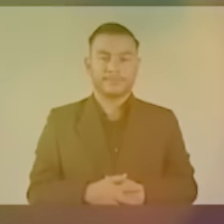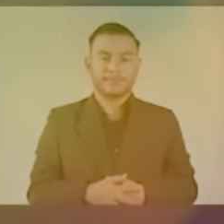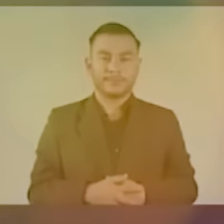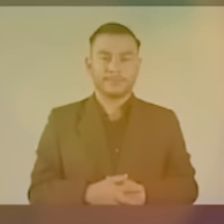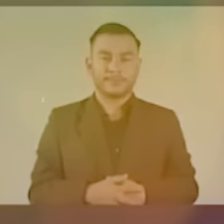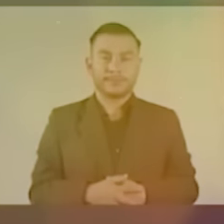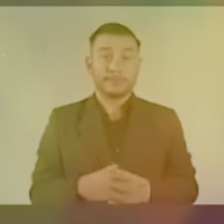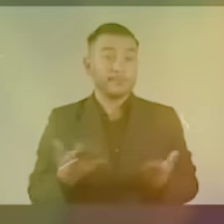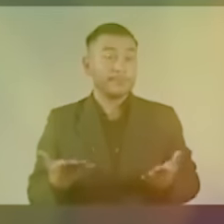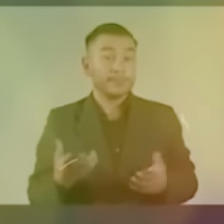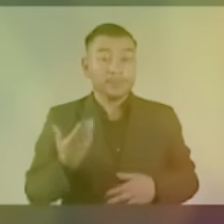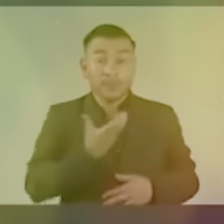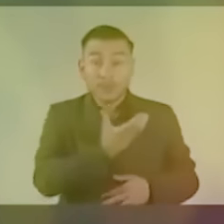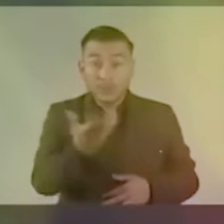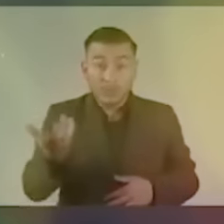Si es así,